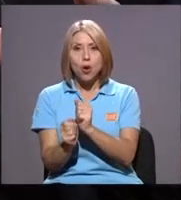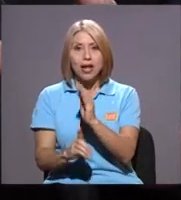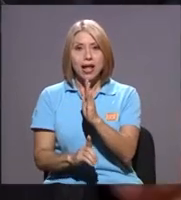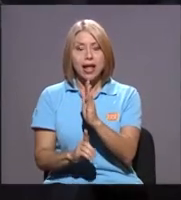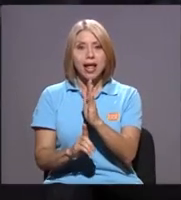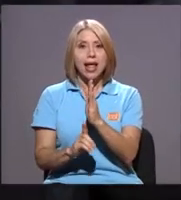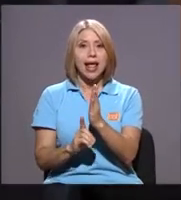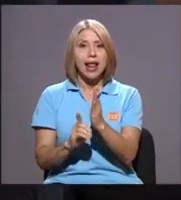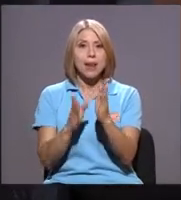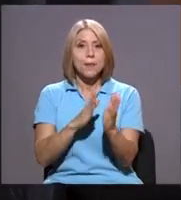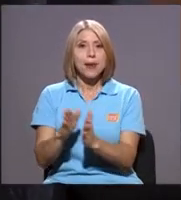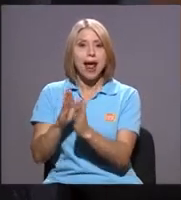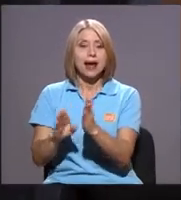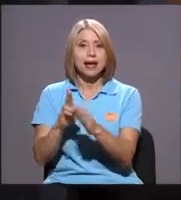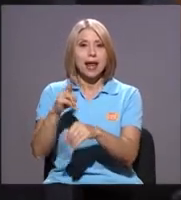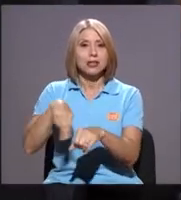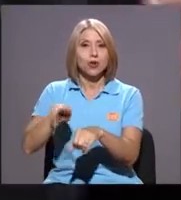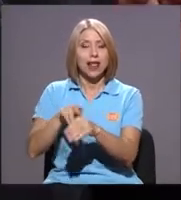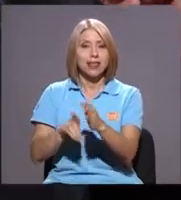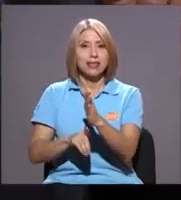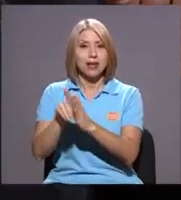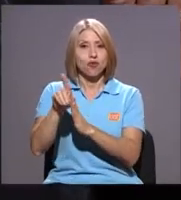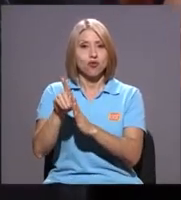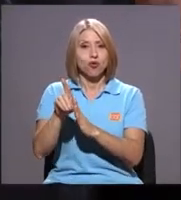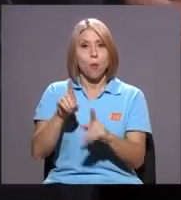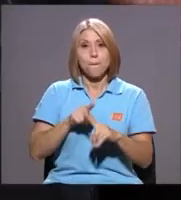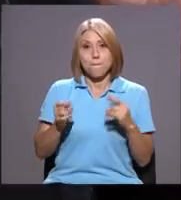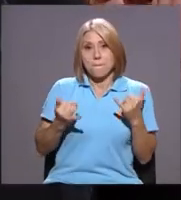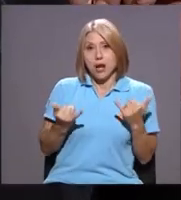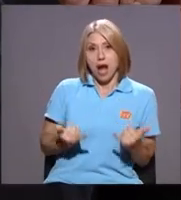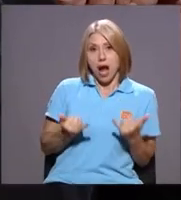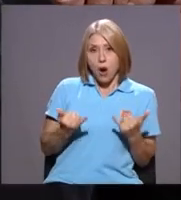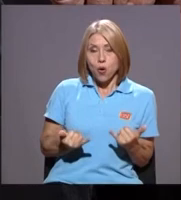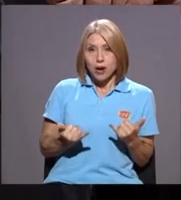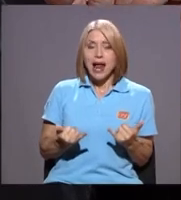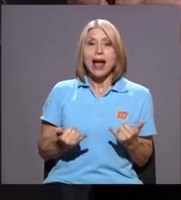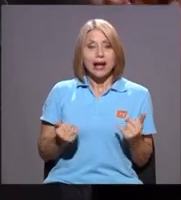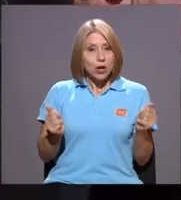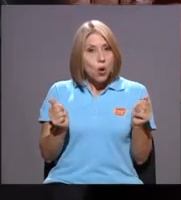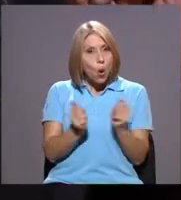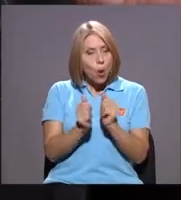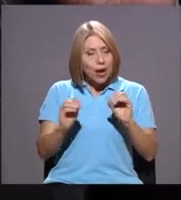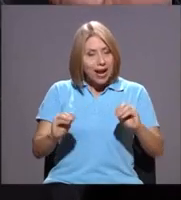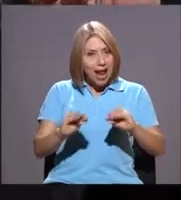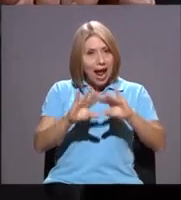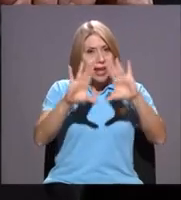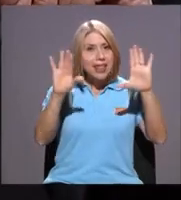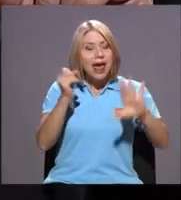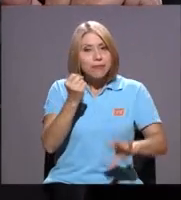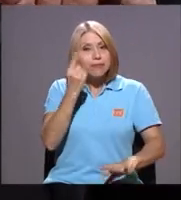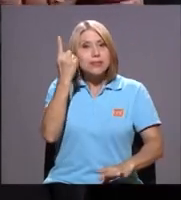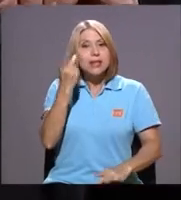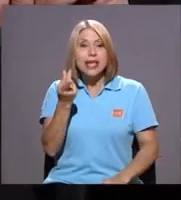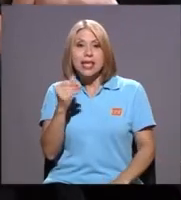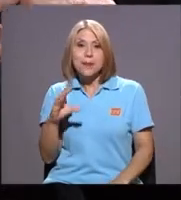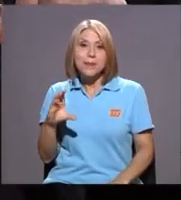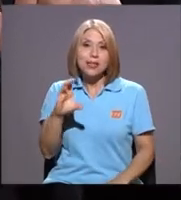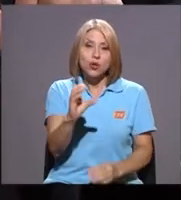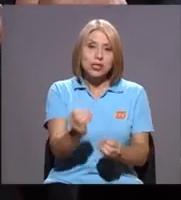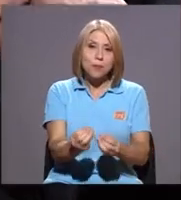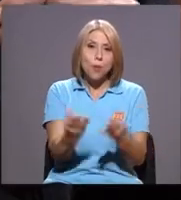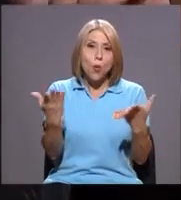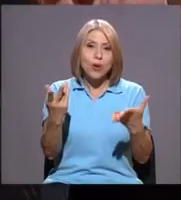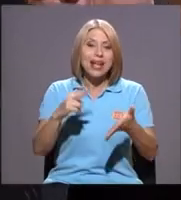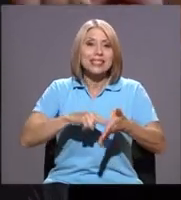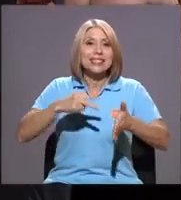En esta oportunidad se toma con claridad el hecho de que las inversiones públicas constituyen